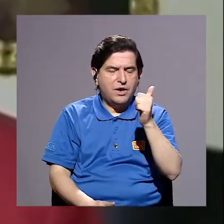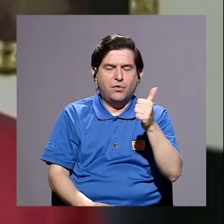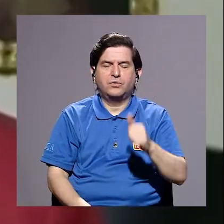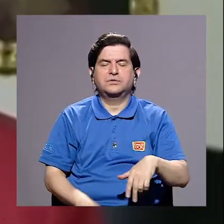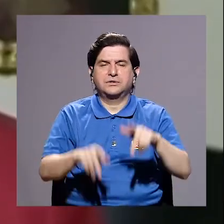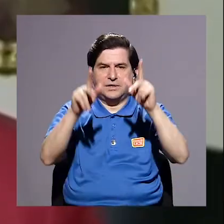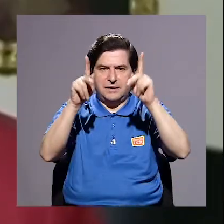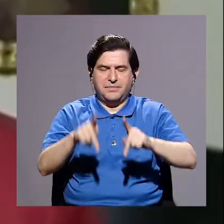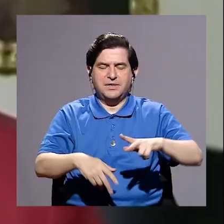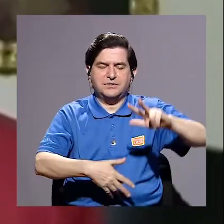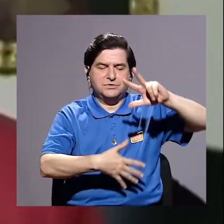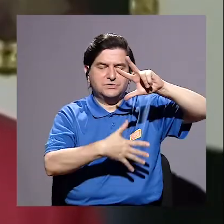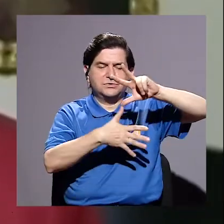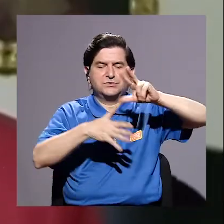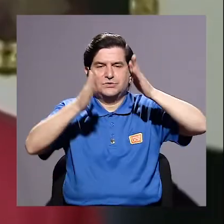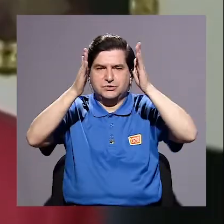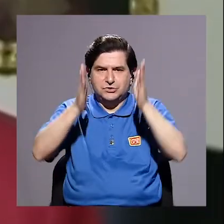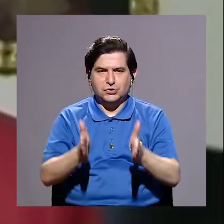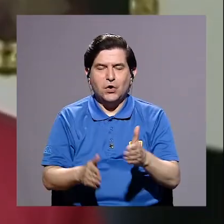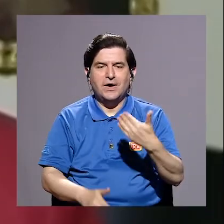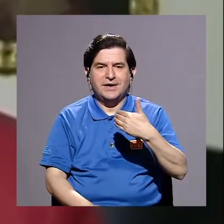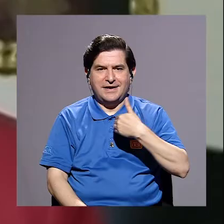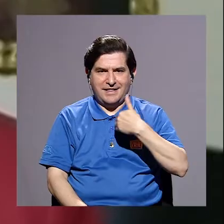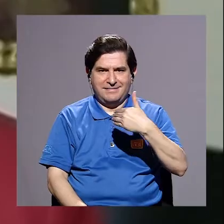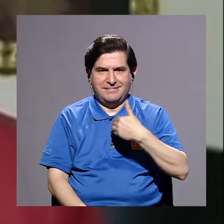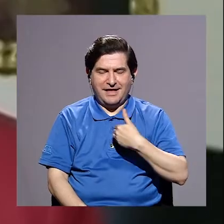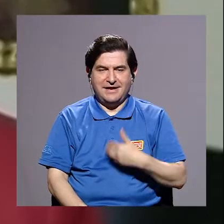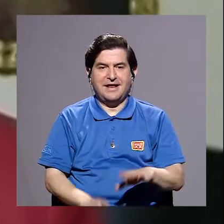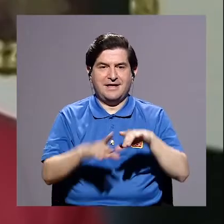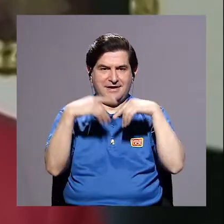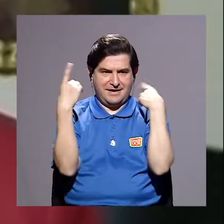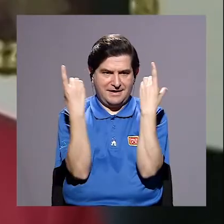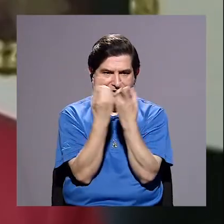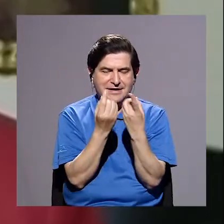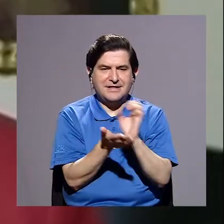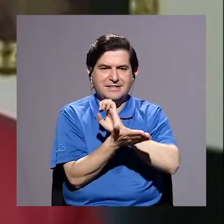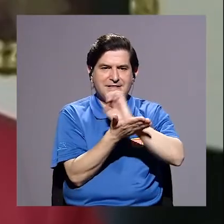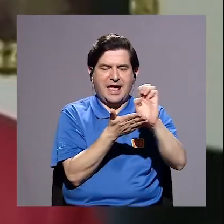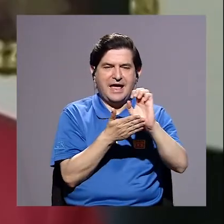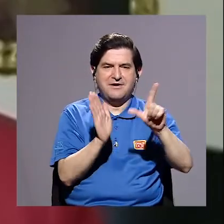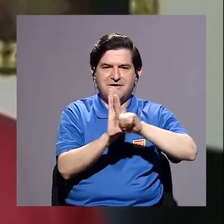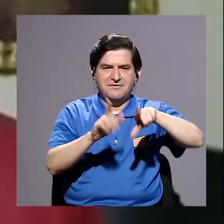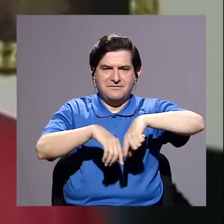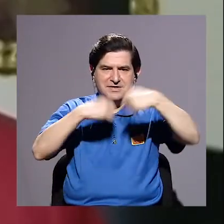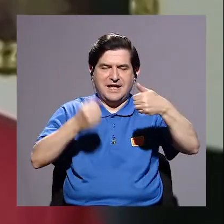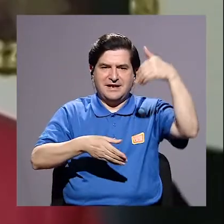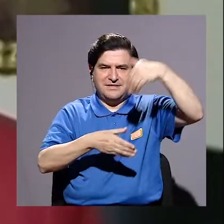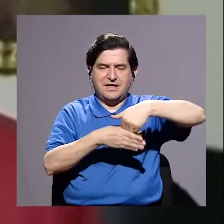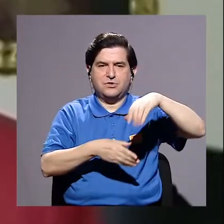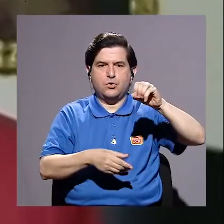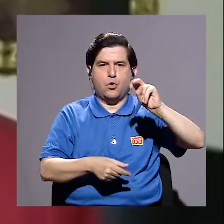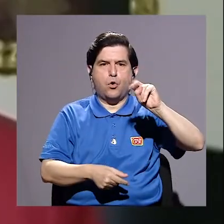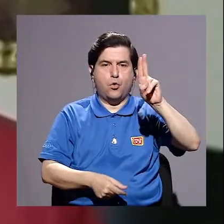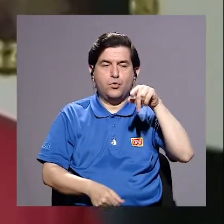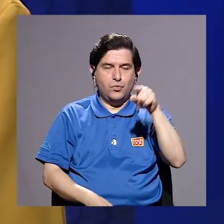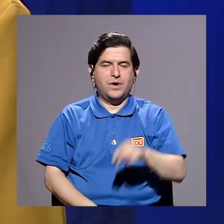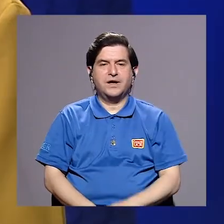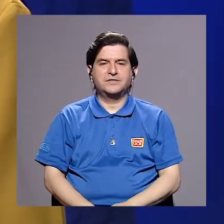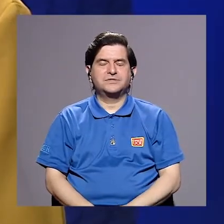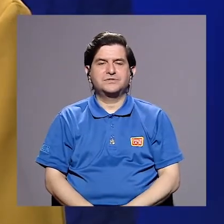ninguna otra persona latinoamericana había alcanzado en la División de Prevención del Delito en Naciones Unidas en